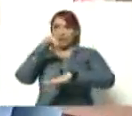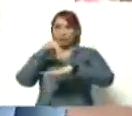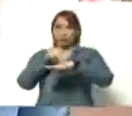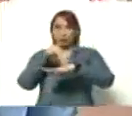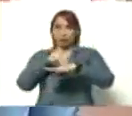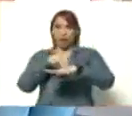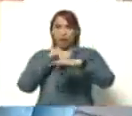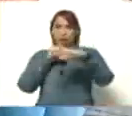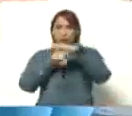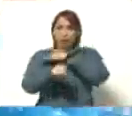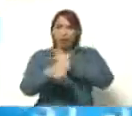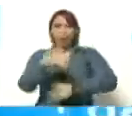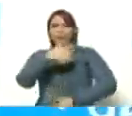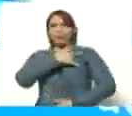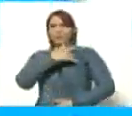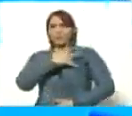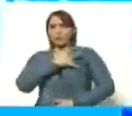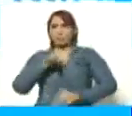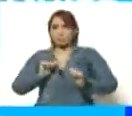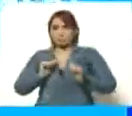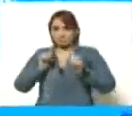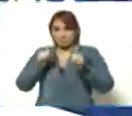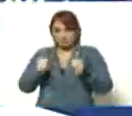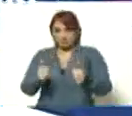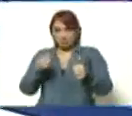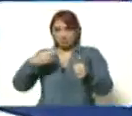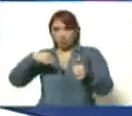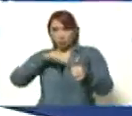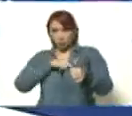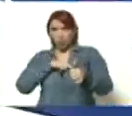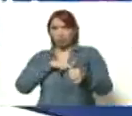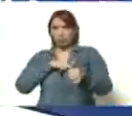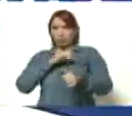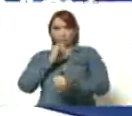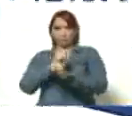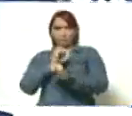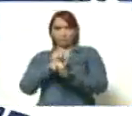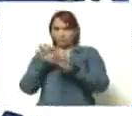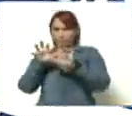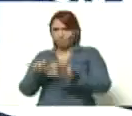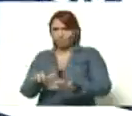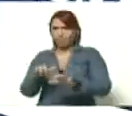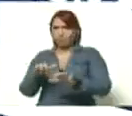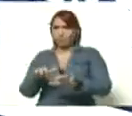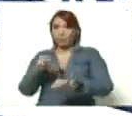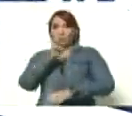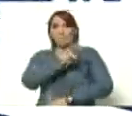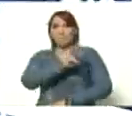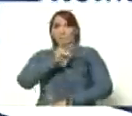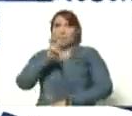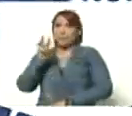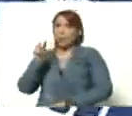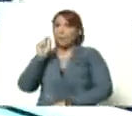Universitario. Iniciamos en nuestro portal web a través del link